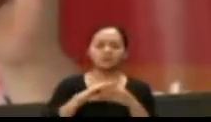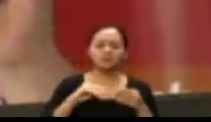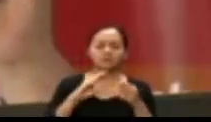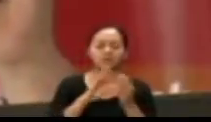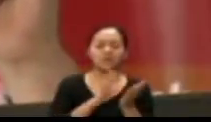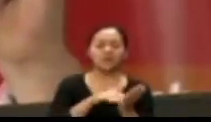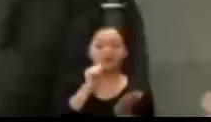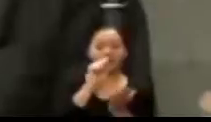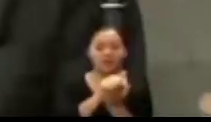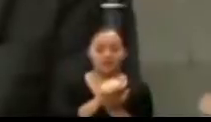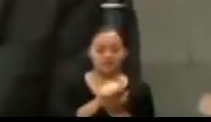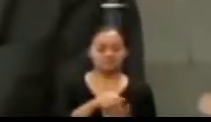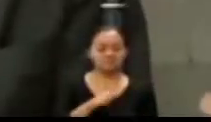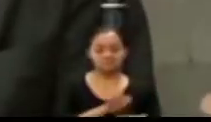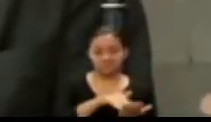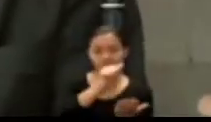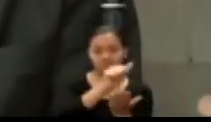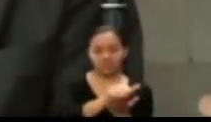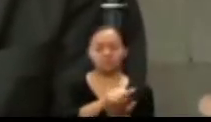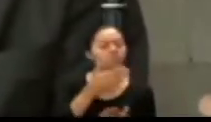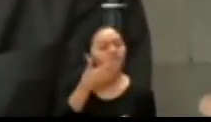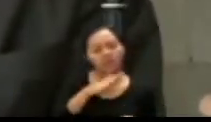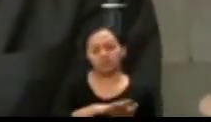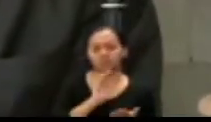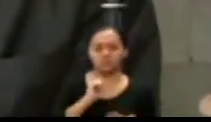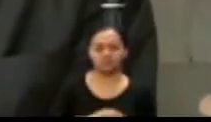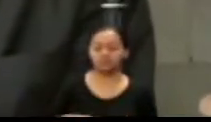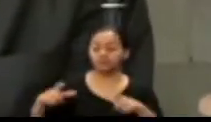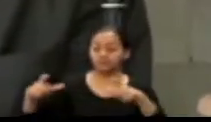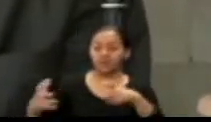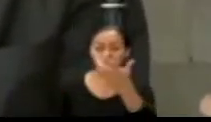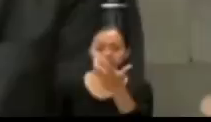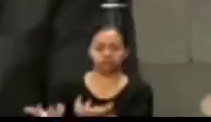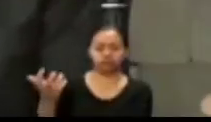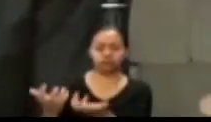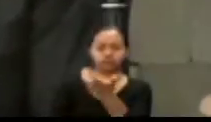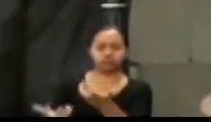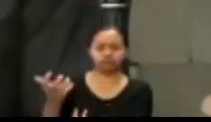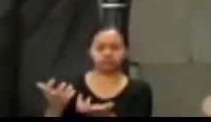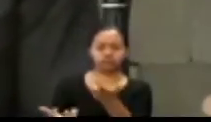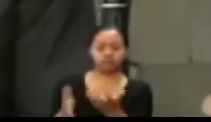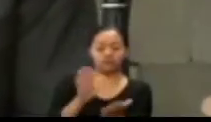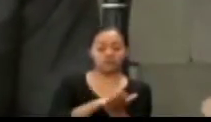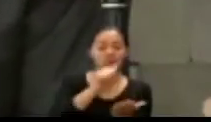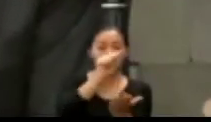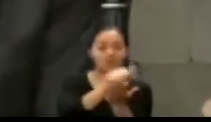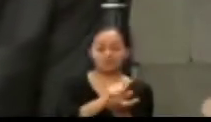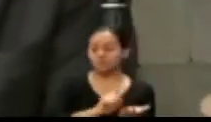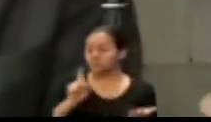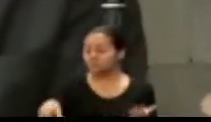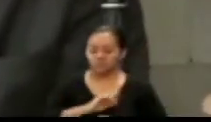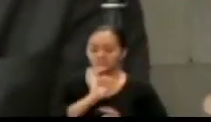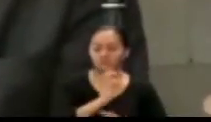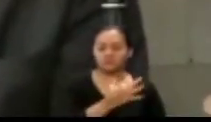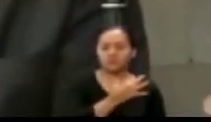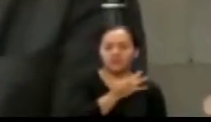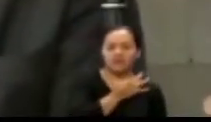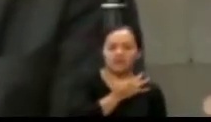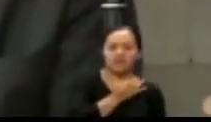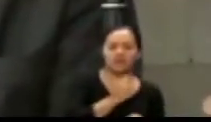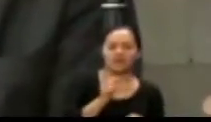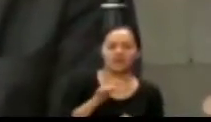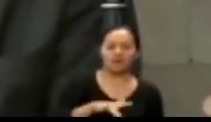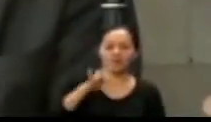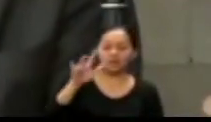Hay una rana, la ponen en una olla con agua que hierve, la rana se da cuenta que se va a quemar y entonces brinca y se